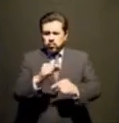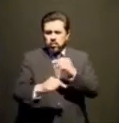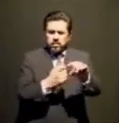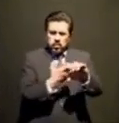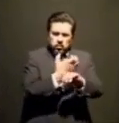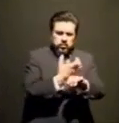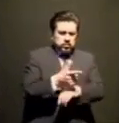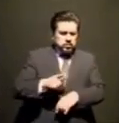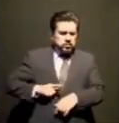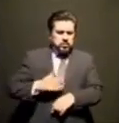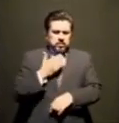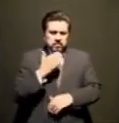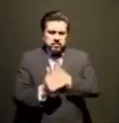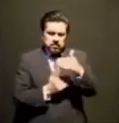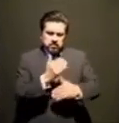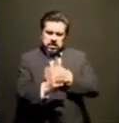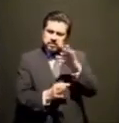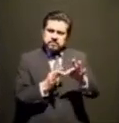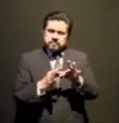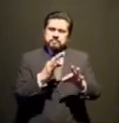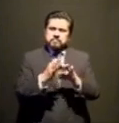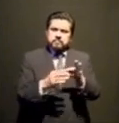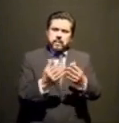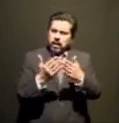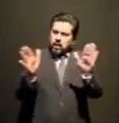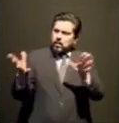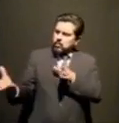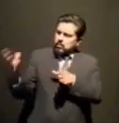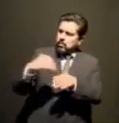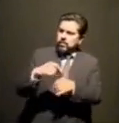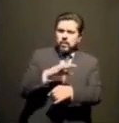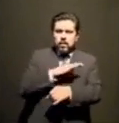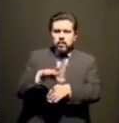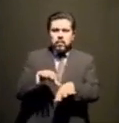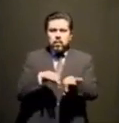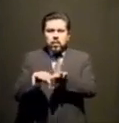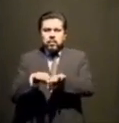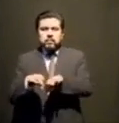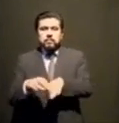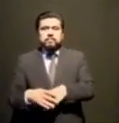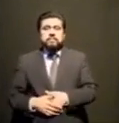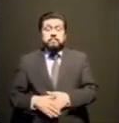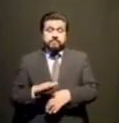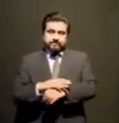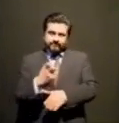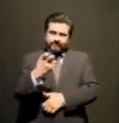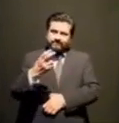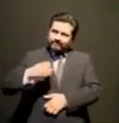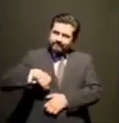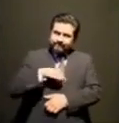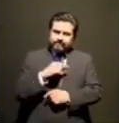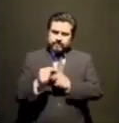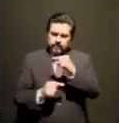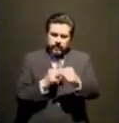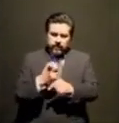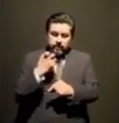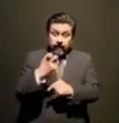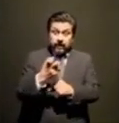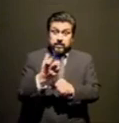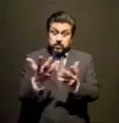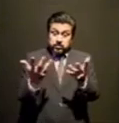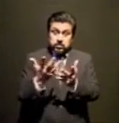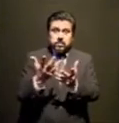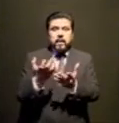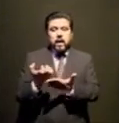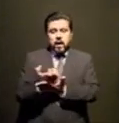eficientes, eficaces y abiertos. De esta manera, daremos un nuevo impulso a la economía, a